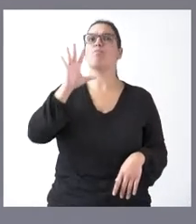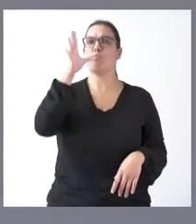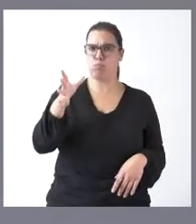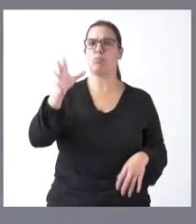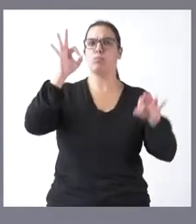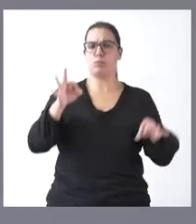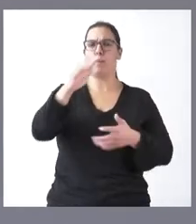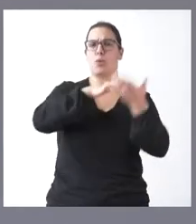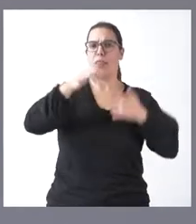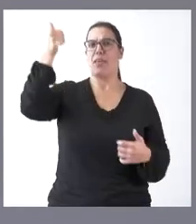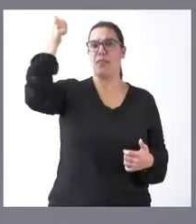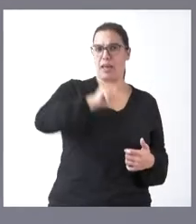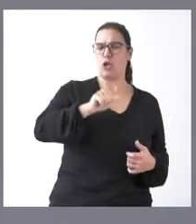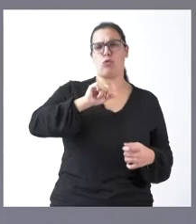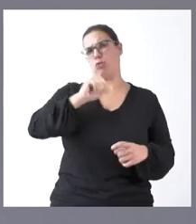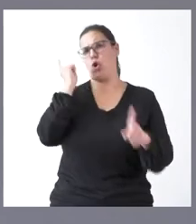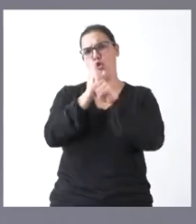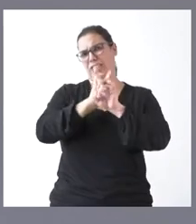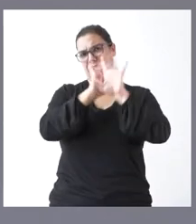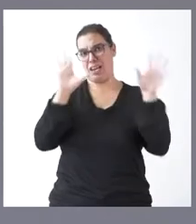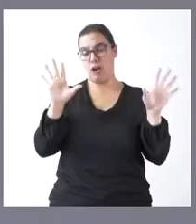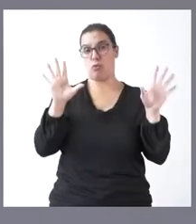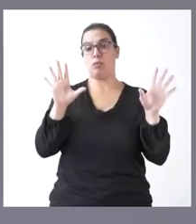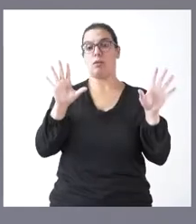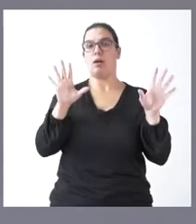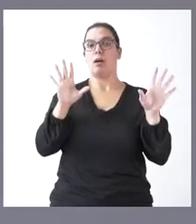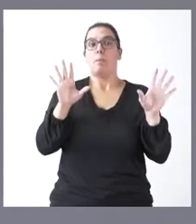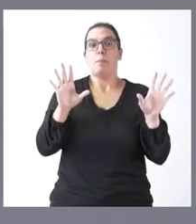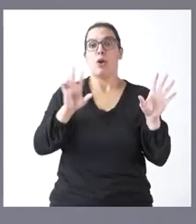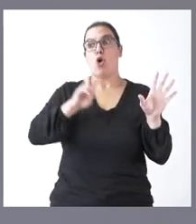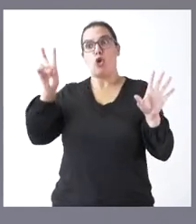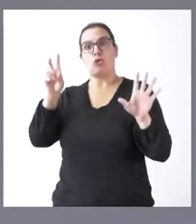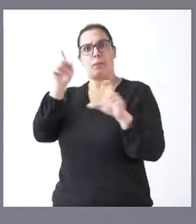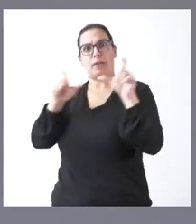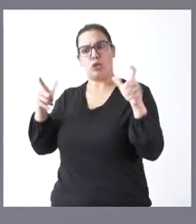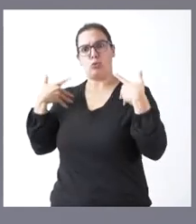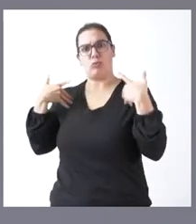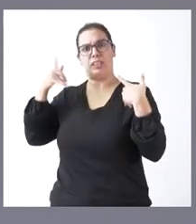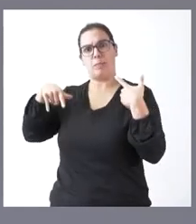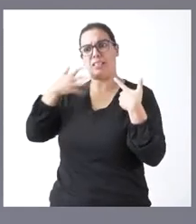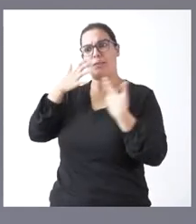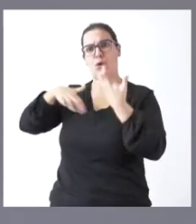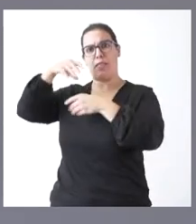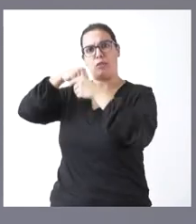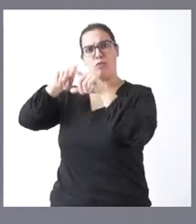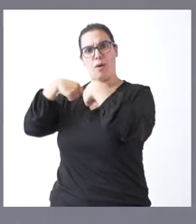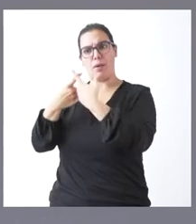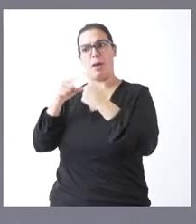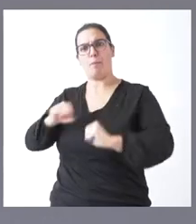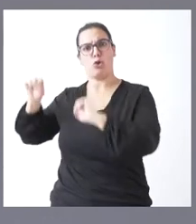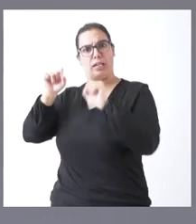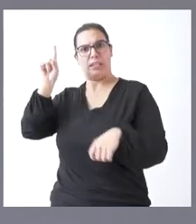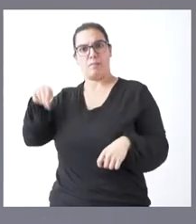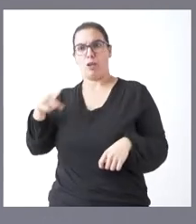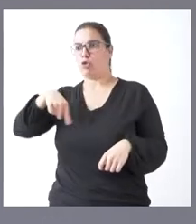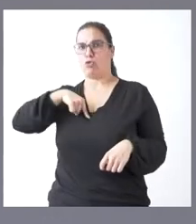me pregunta que esto justifica el no proteger a otras víctimas distintas de la violencia de género pues decimos sin menoscabo